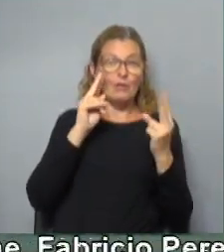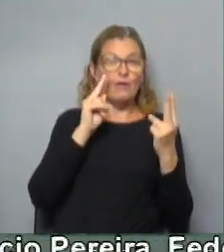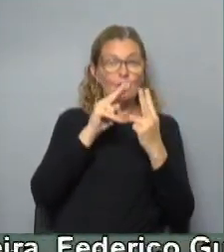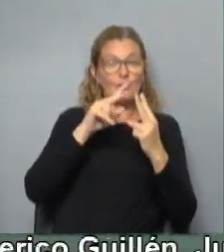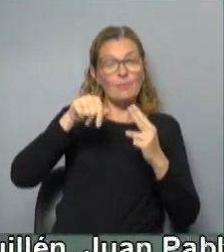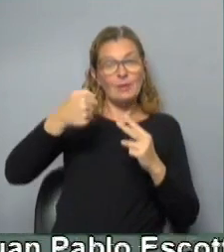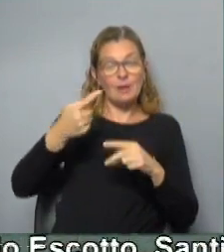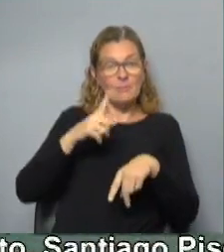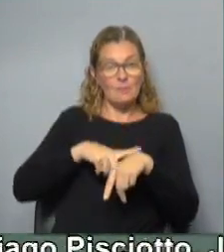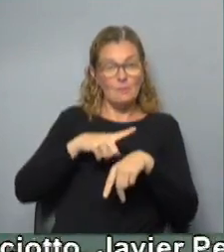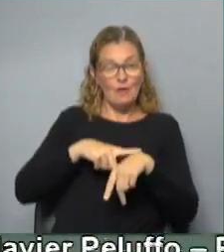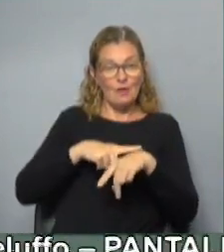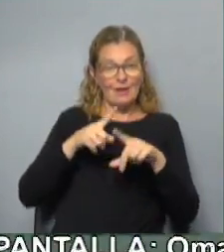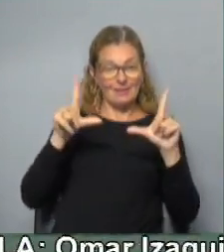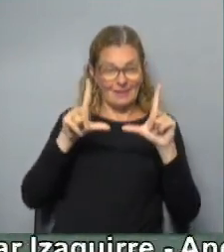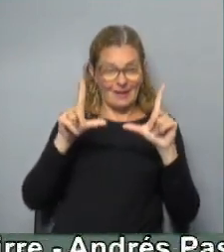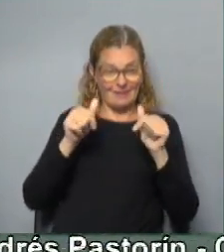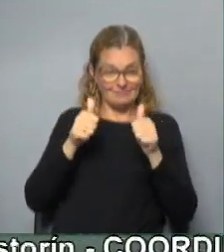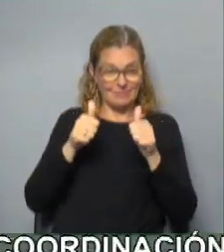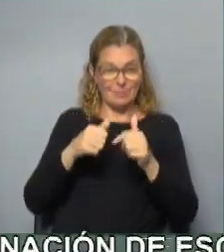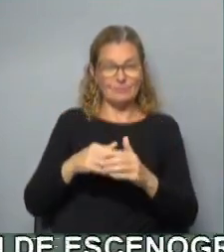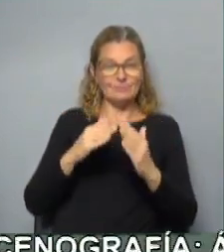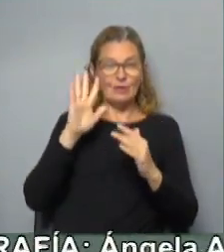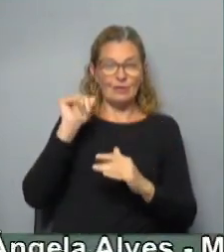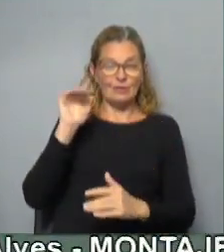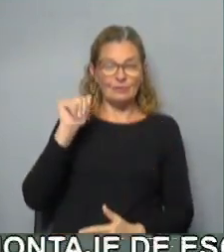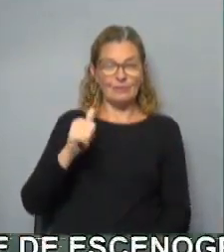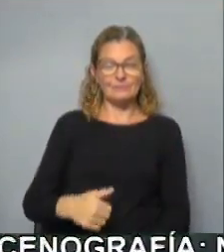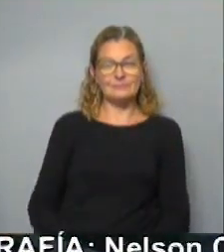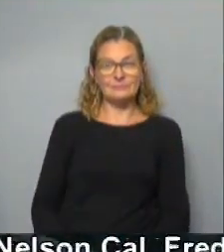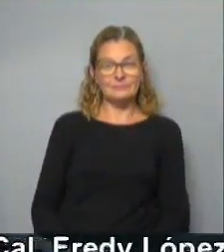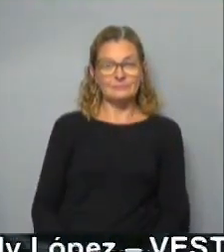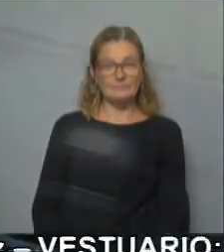misma ahora mismo canal chao